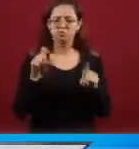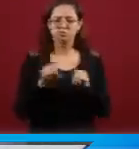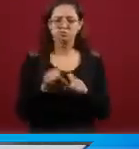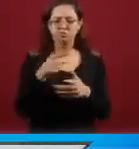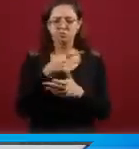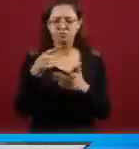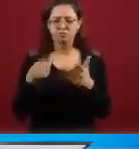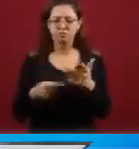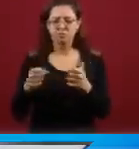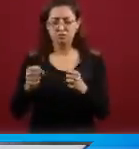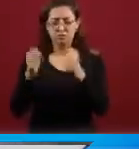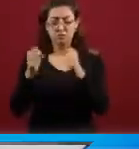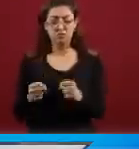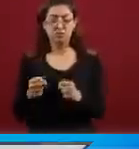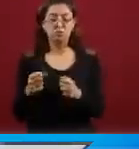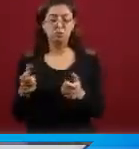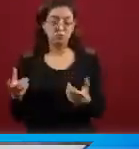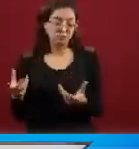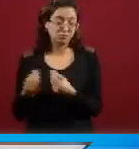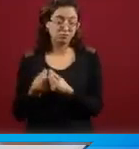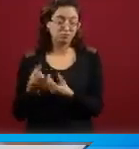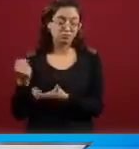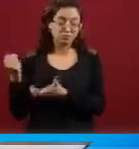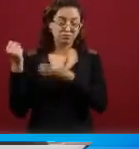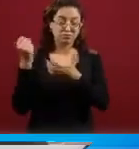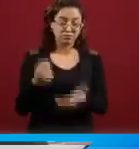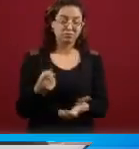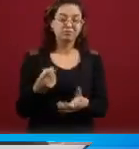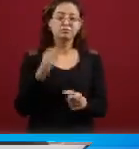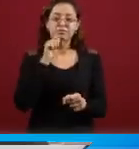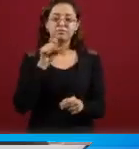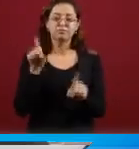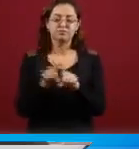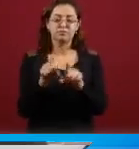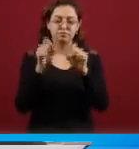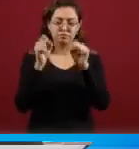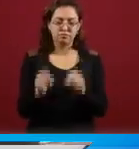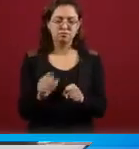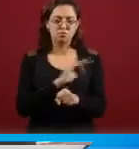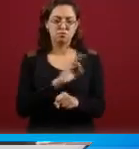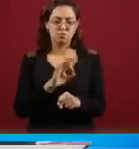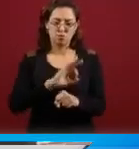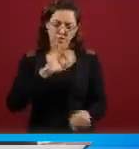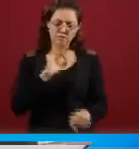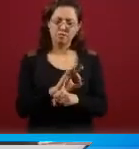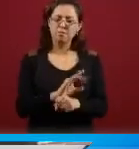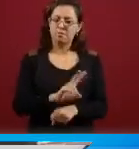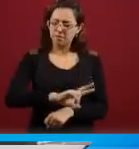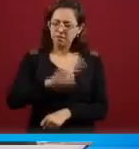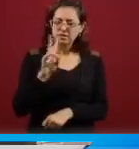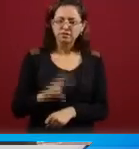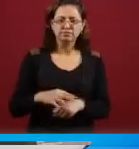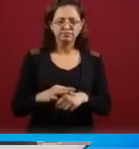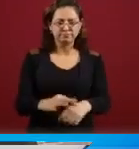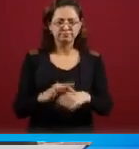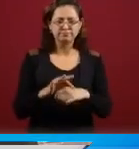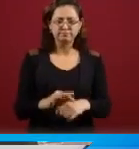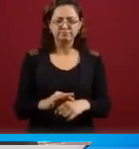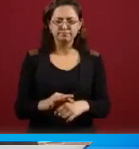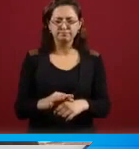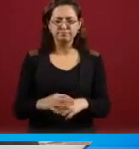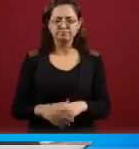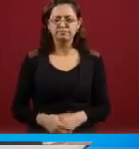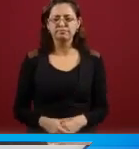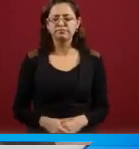reporteros españoles exponen una grave inseguridad en el país. El presidente argumenta la situación de destrucción en la que se recibió a México y asume